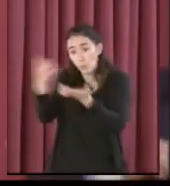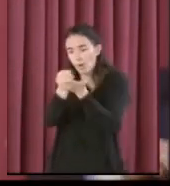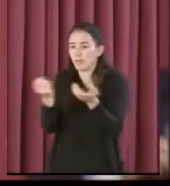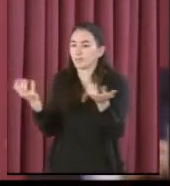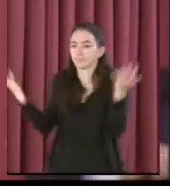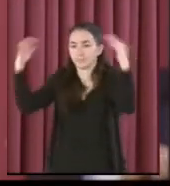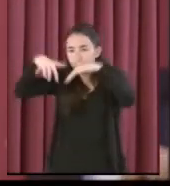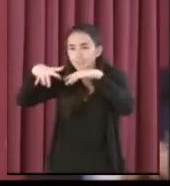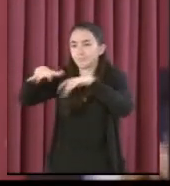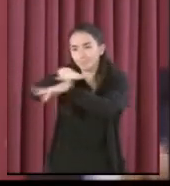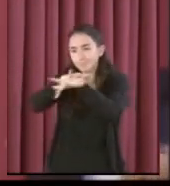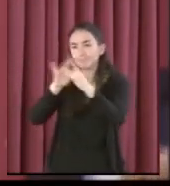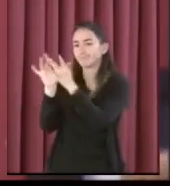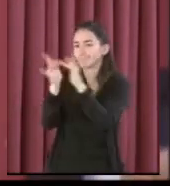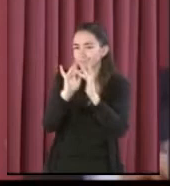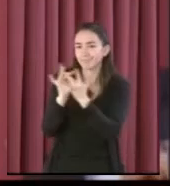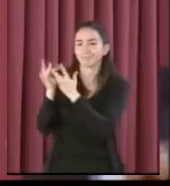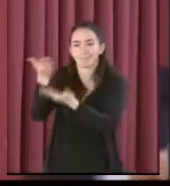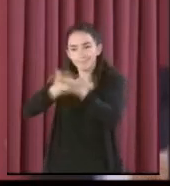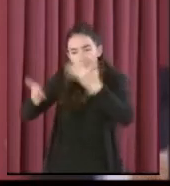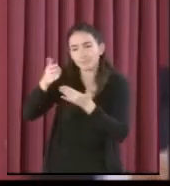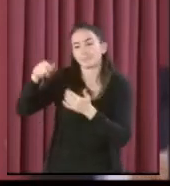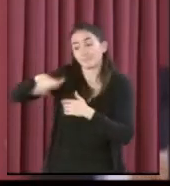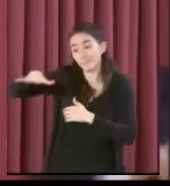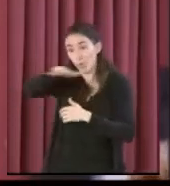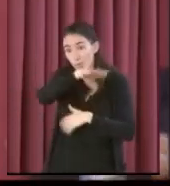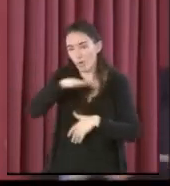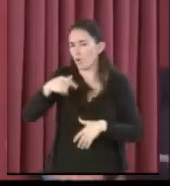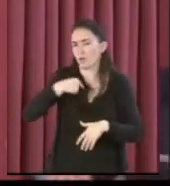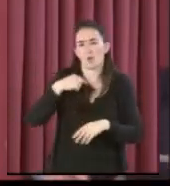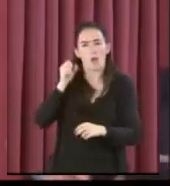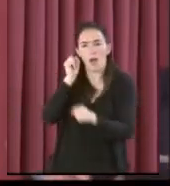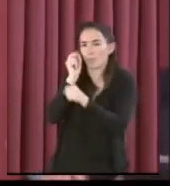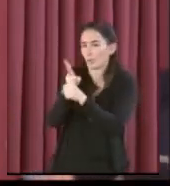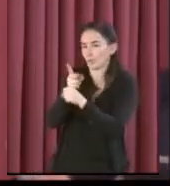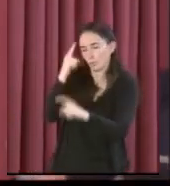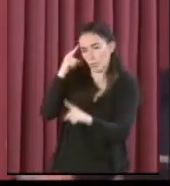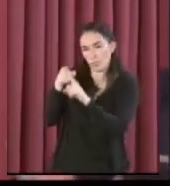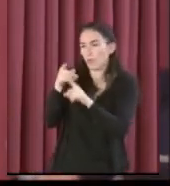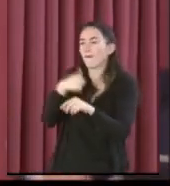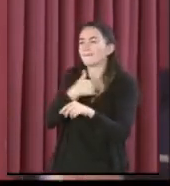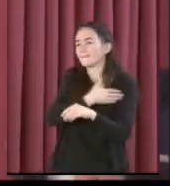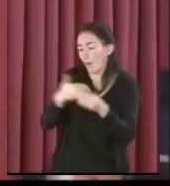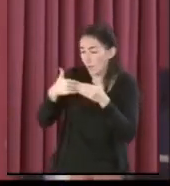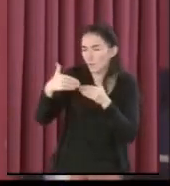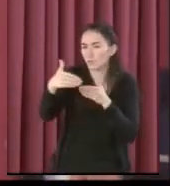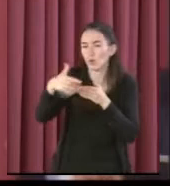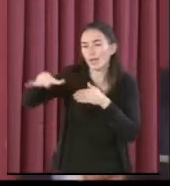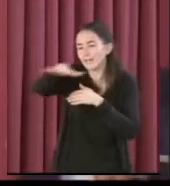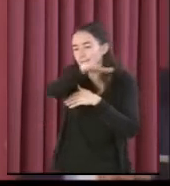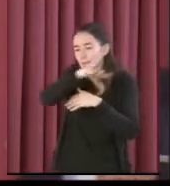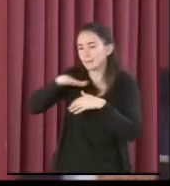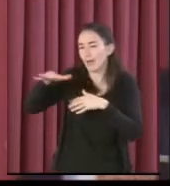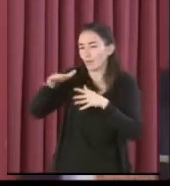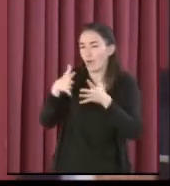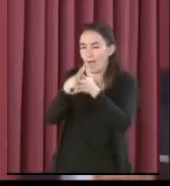interaccionan entre sí. En este contexto, se circunscribe la apuesta municipal por la generación de espacios para la convivencia y